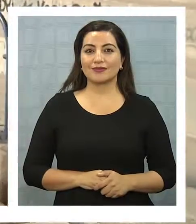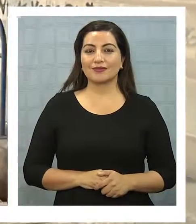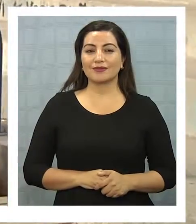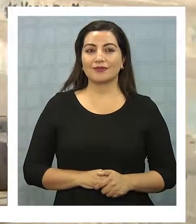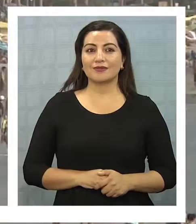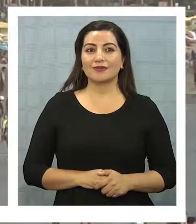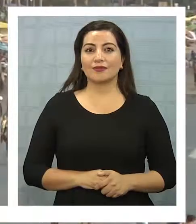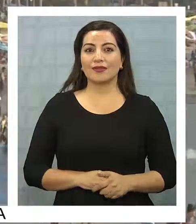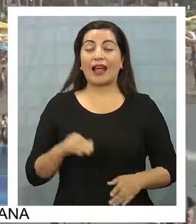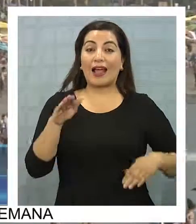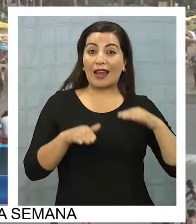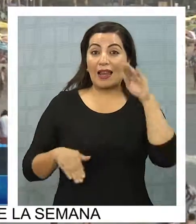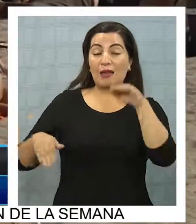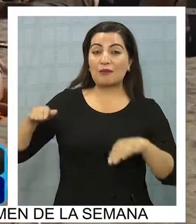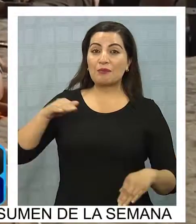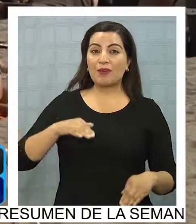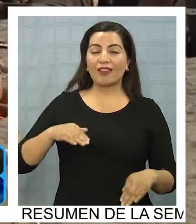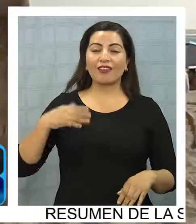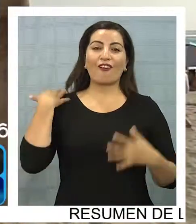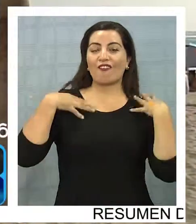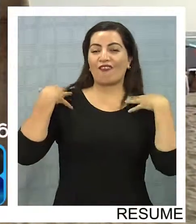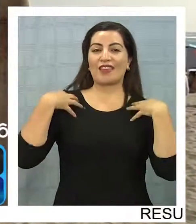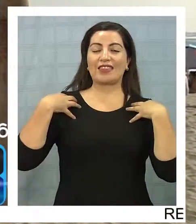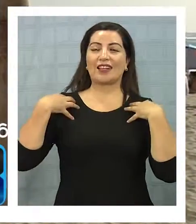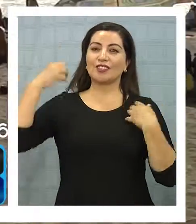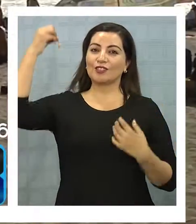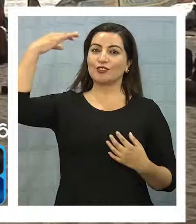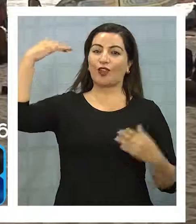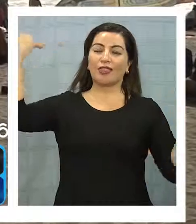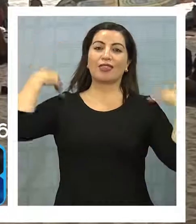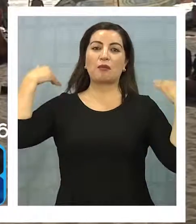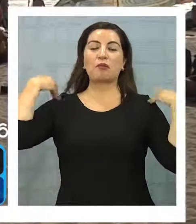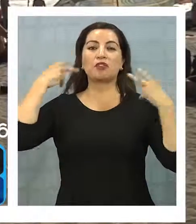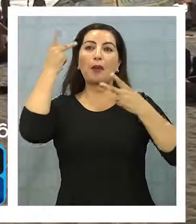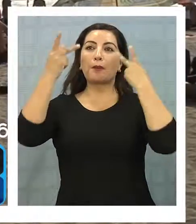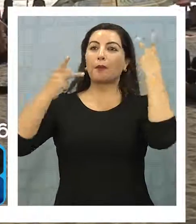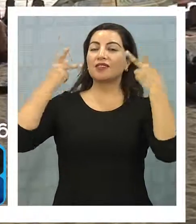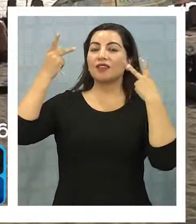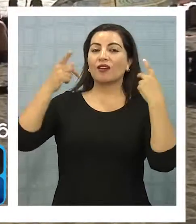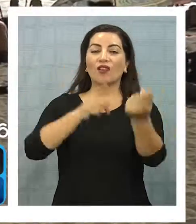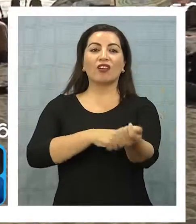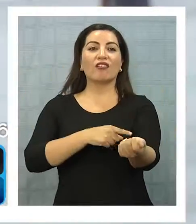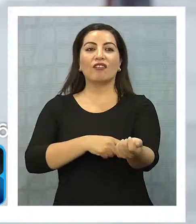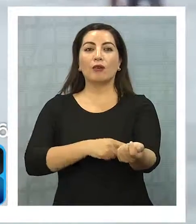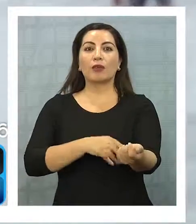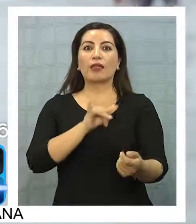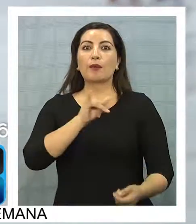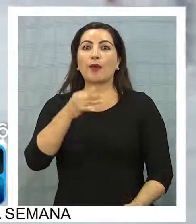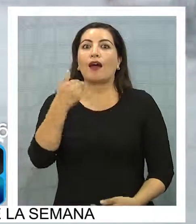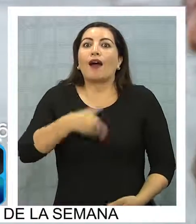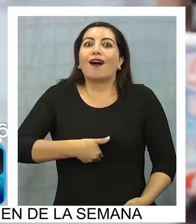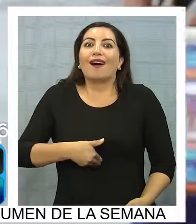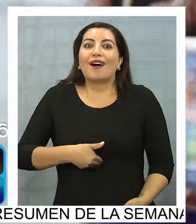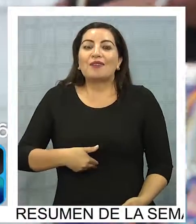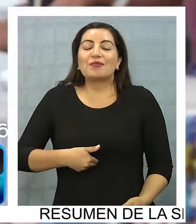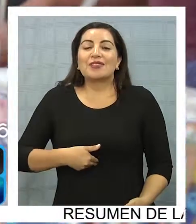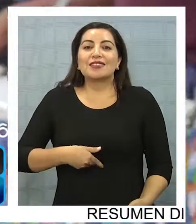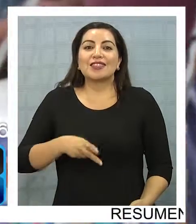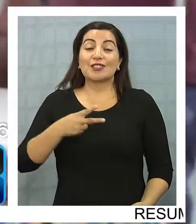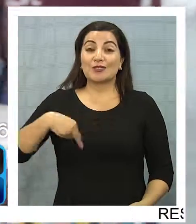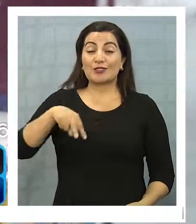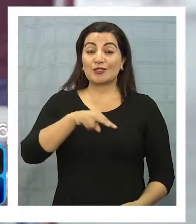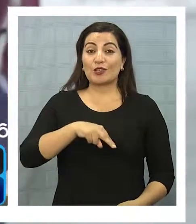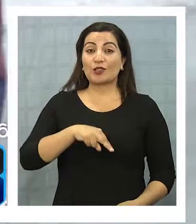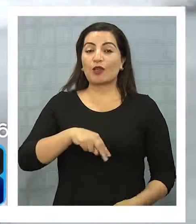Ir a la playa, bañarse, tomar sol, hacer deporte y pasear con la familia parece terminar abriendo el apetito sobre todo si estamos